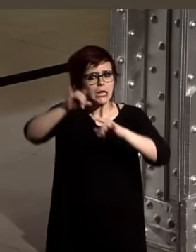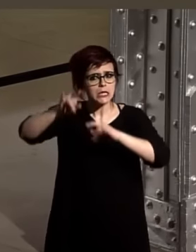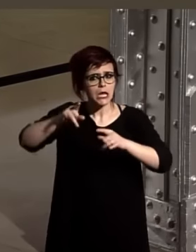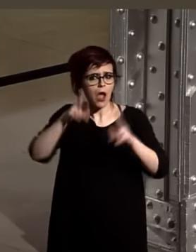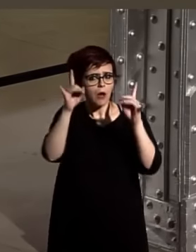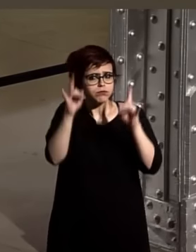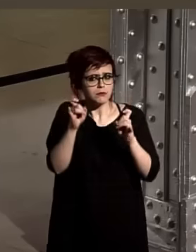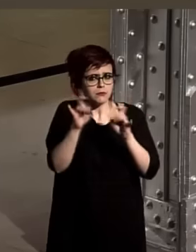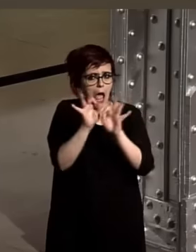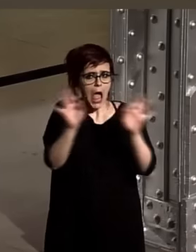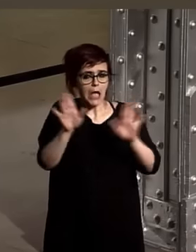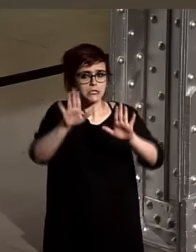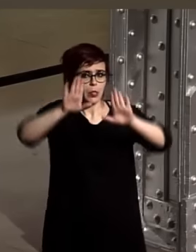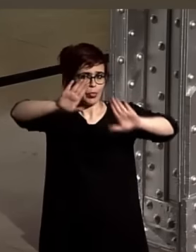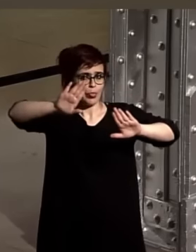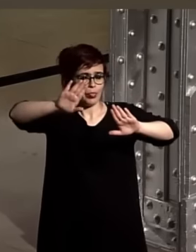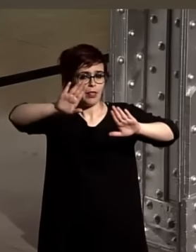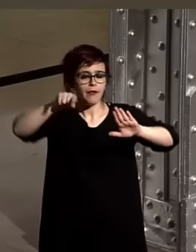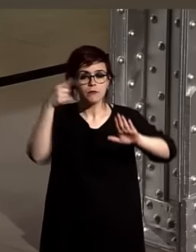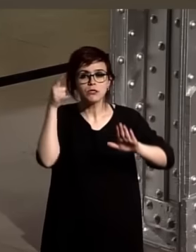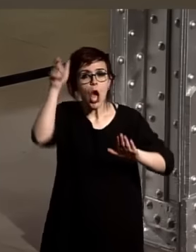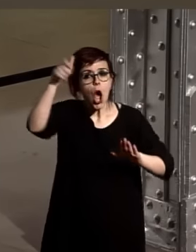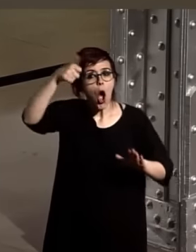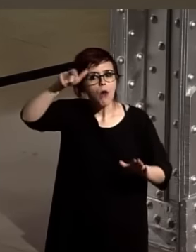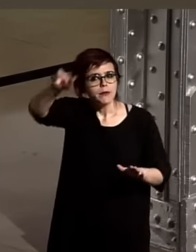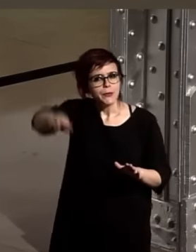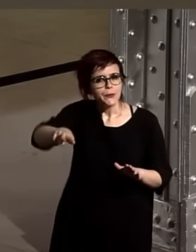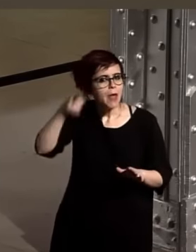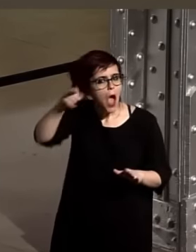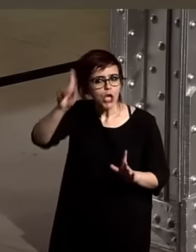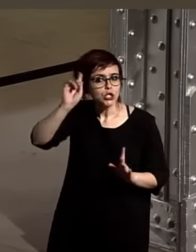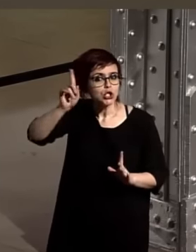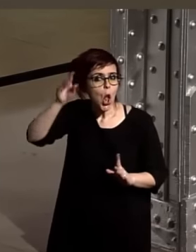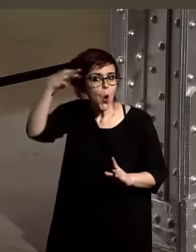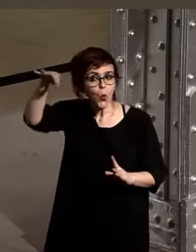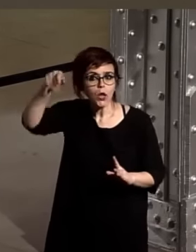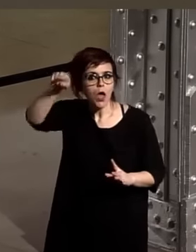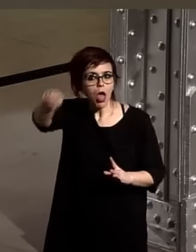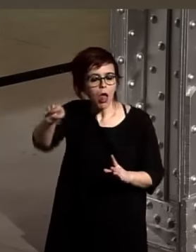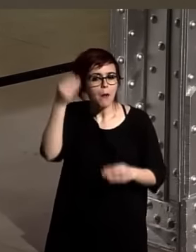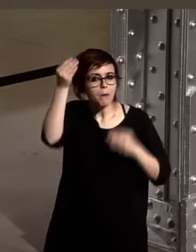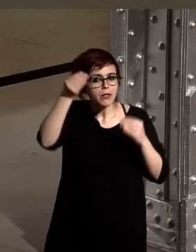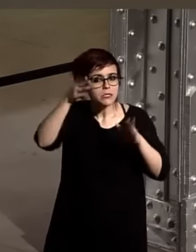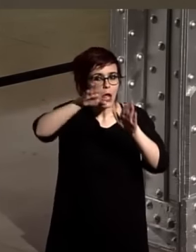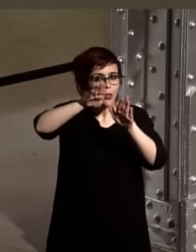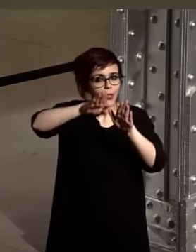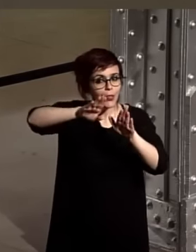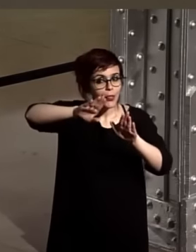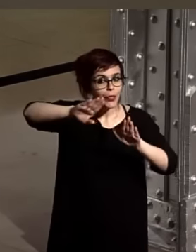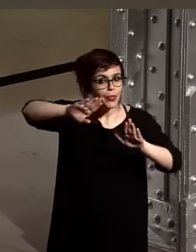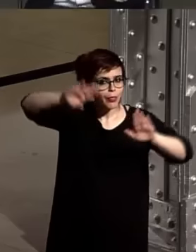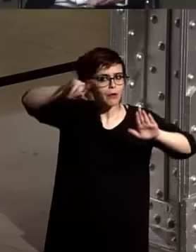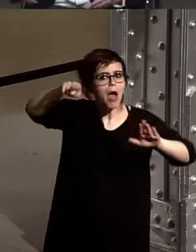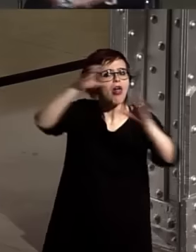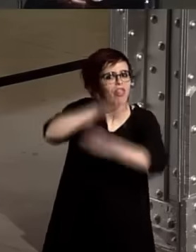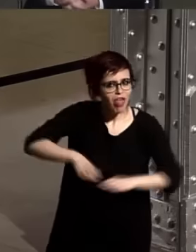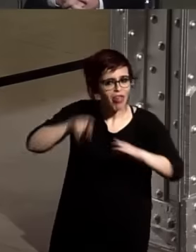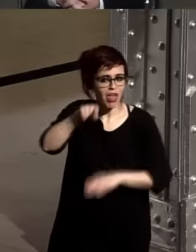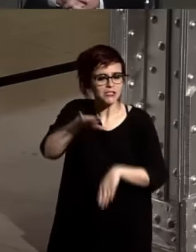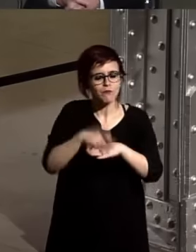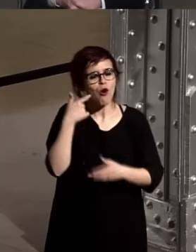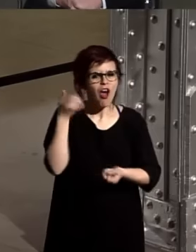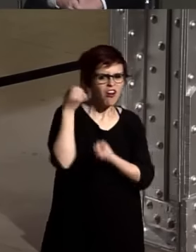falso y que lo que él pensaba y solo él era Lo cierto es hoy una de las grandes figuras de la ciencia siempre son